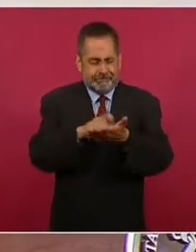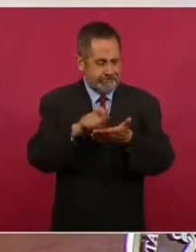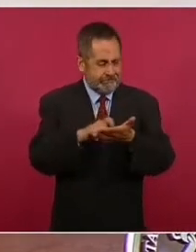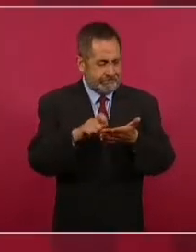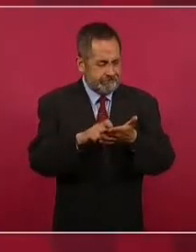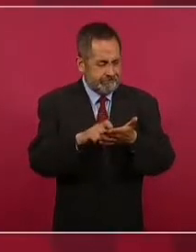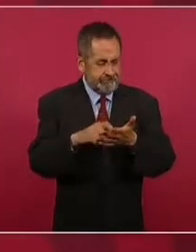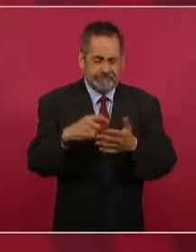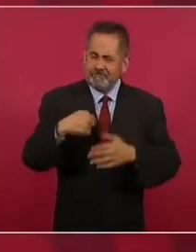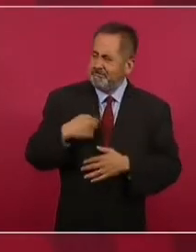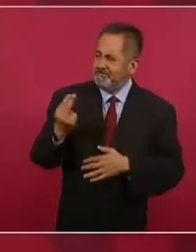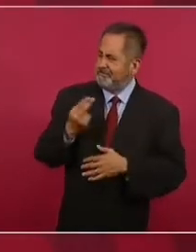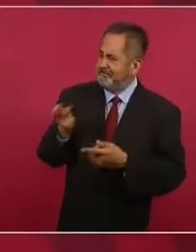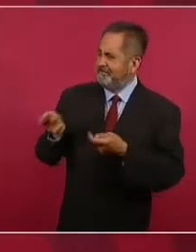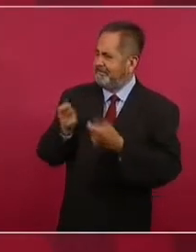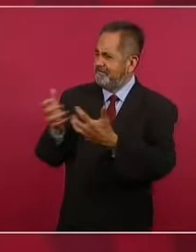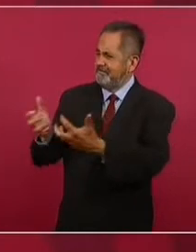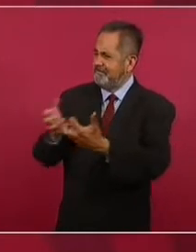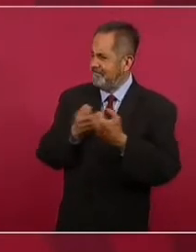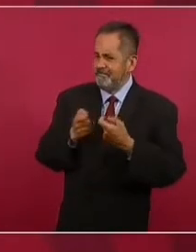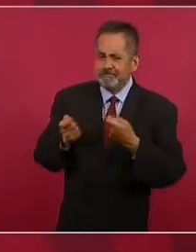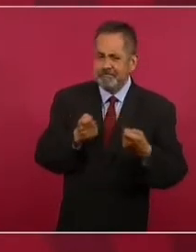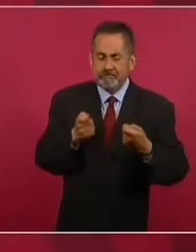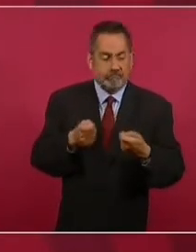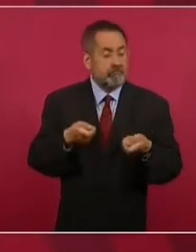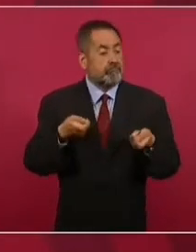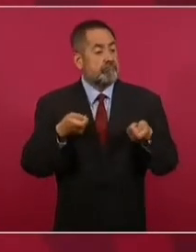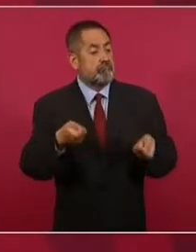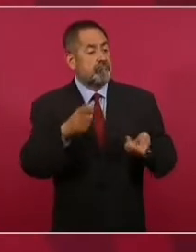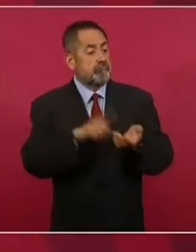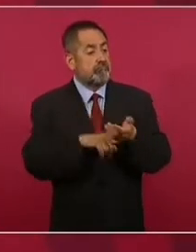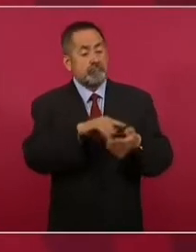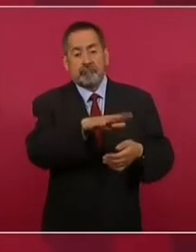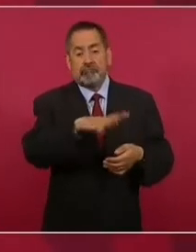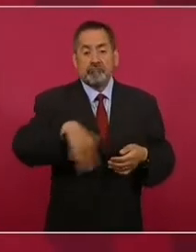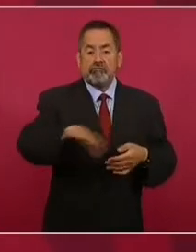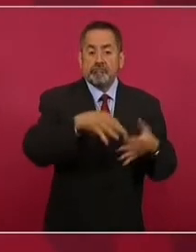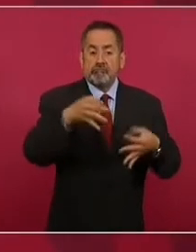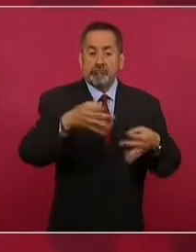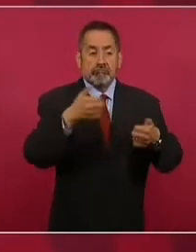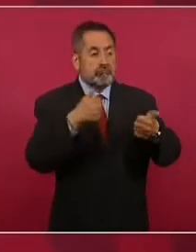control de esas dependencias.